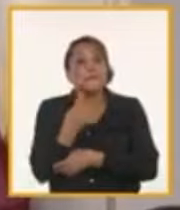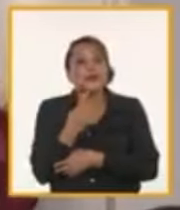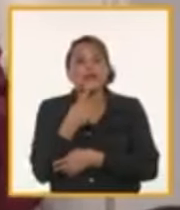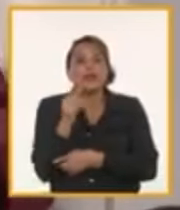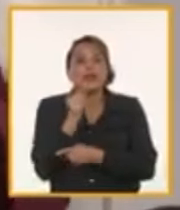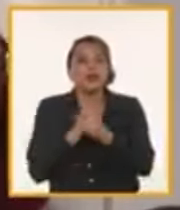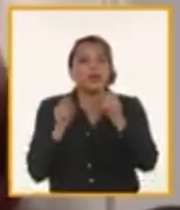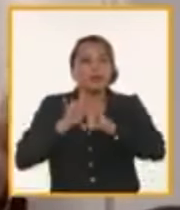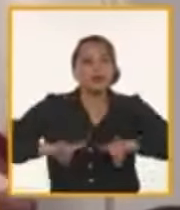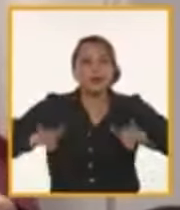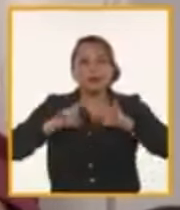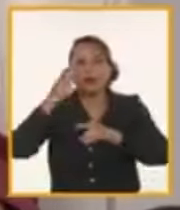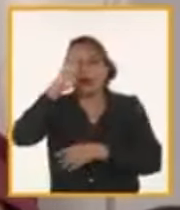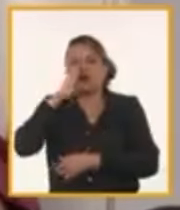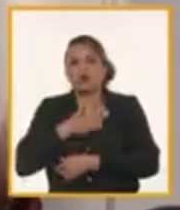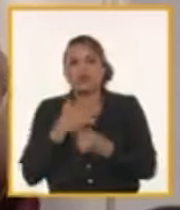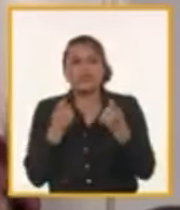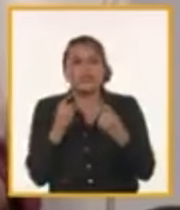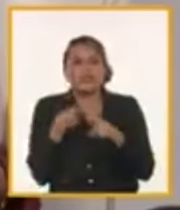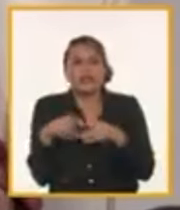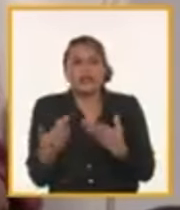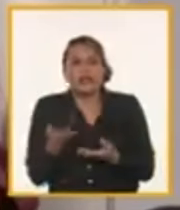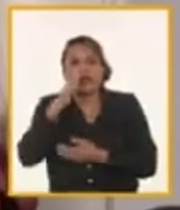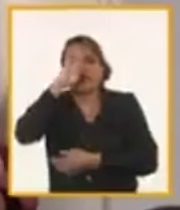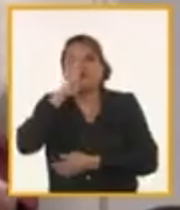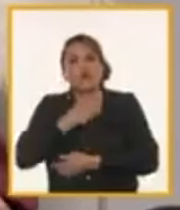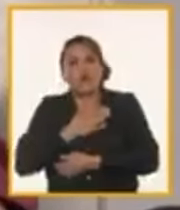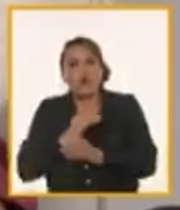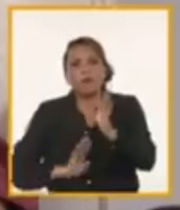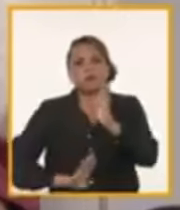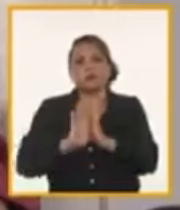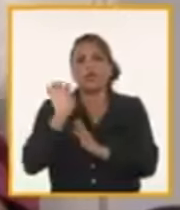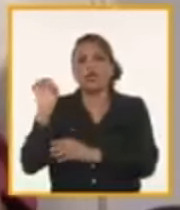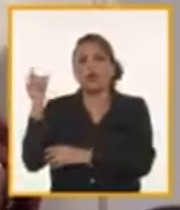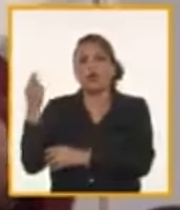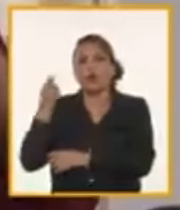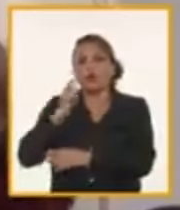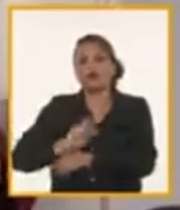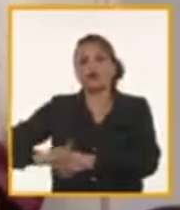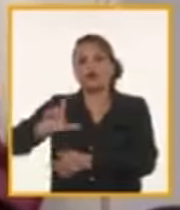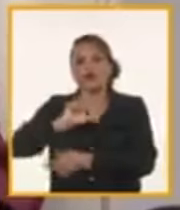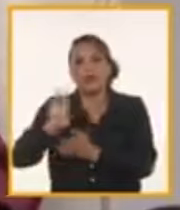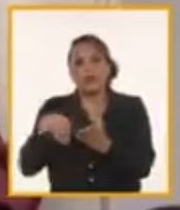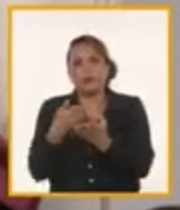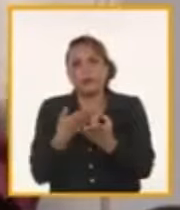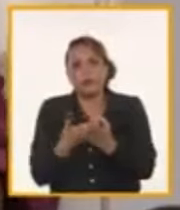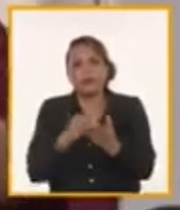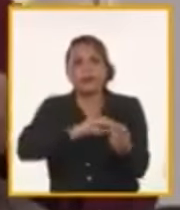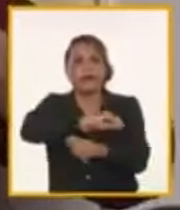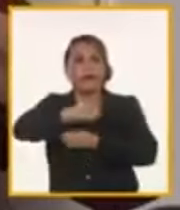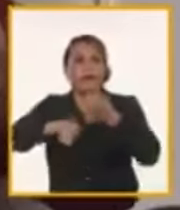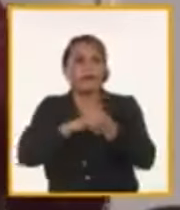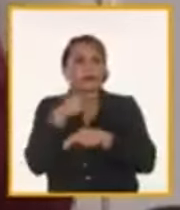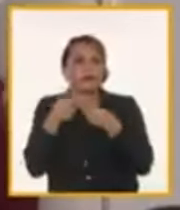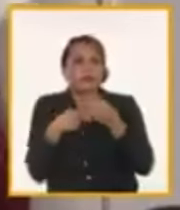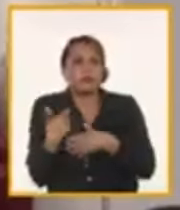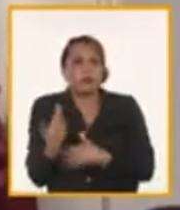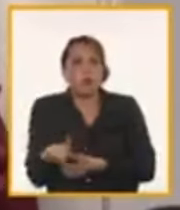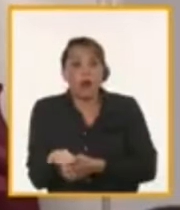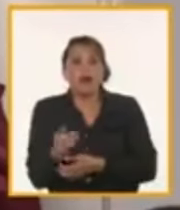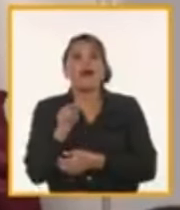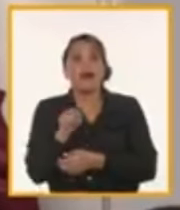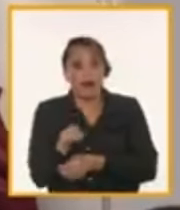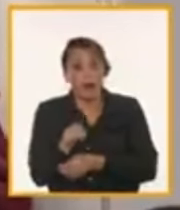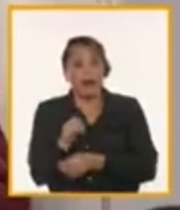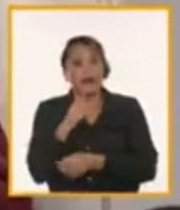cubana qué necesita hoy nuestro país para ese desarrollo económico y social que se está proponiendo qué transformaciones hay que hacer yo creo que el nivel